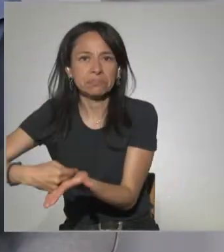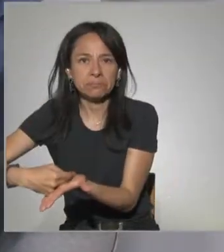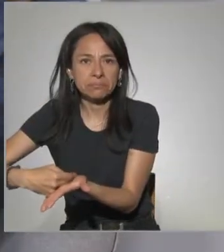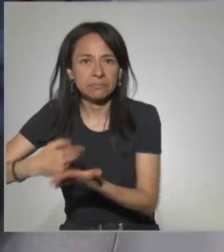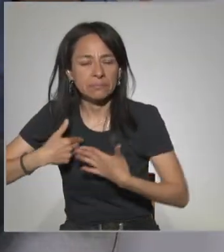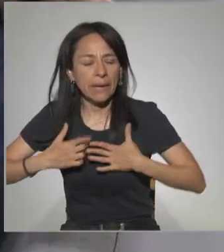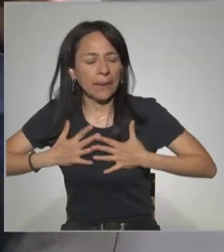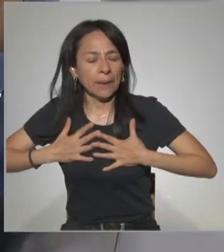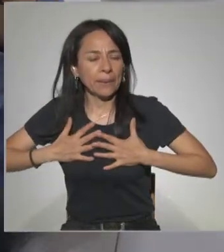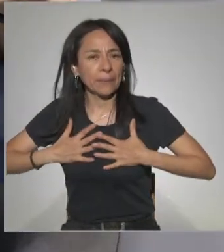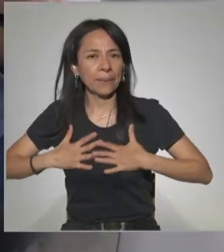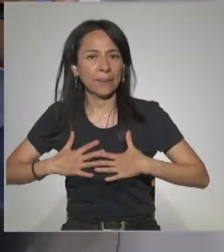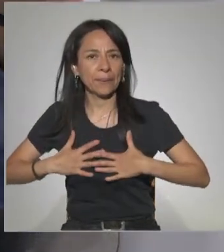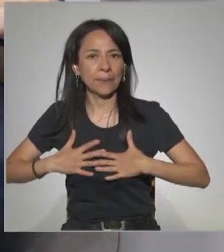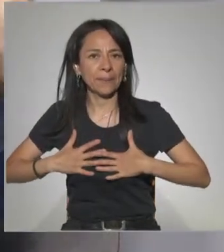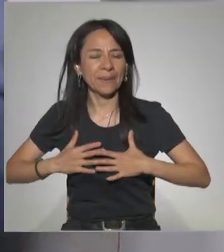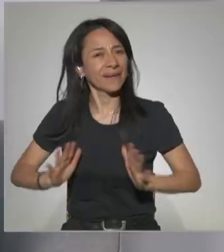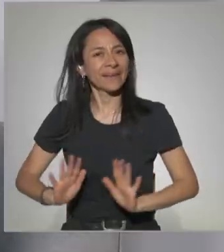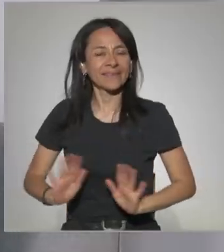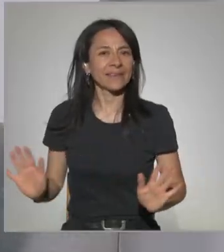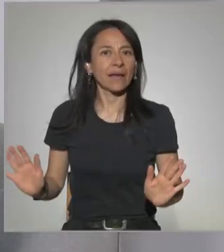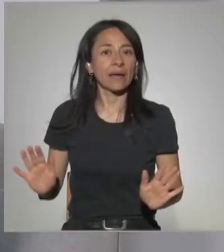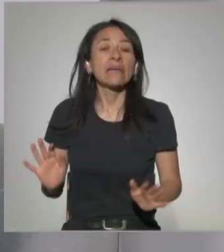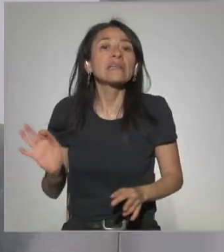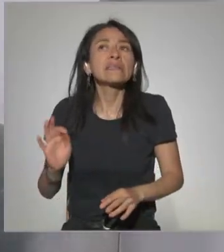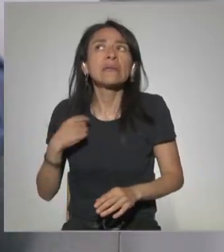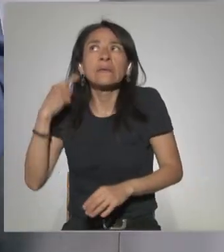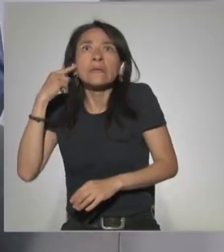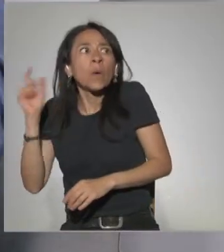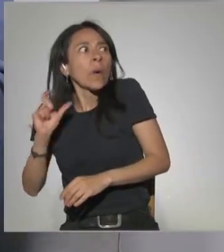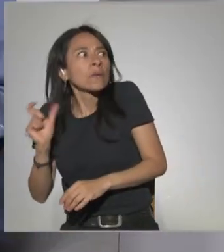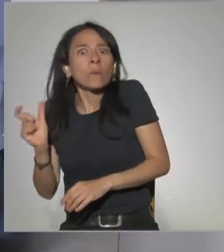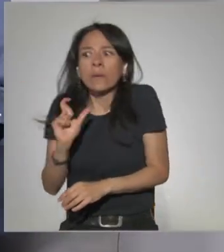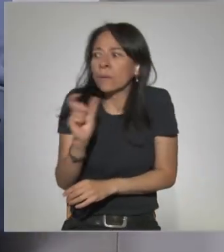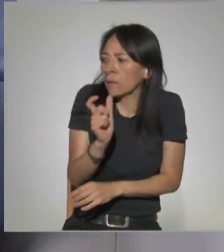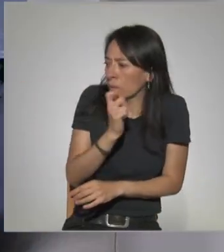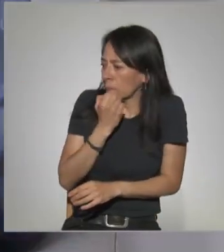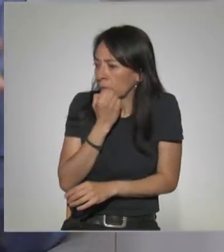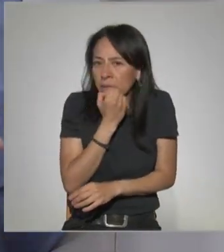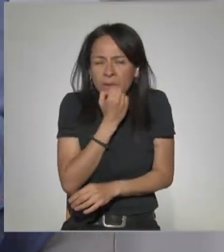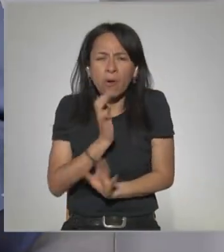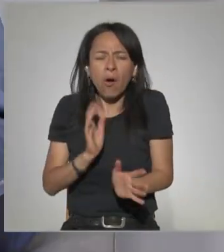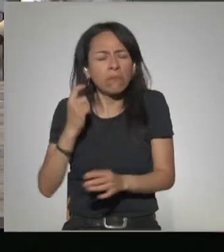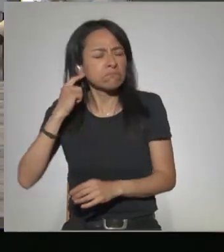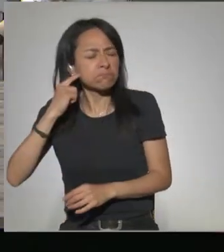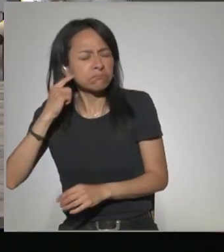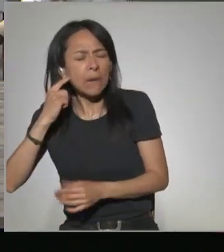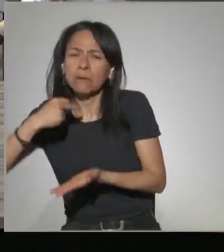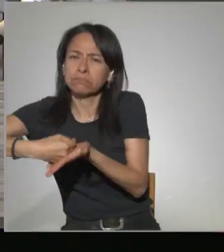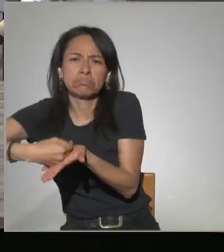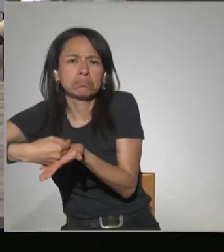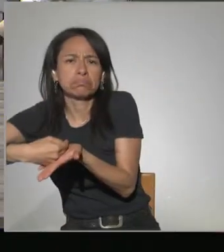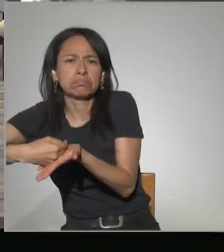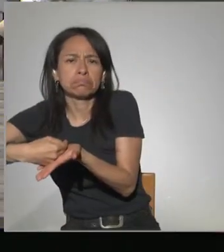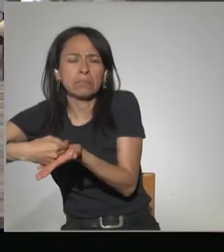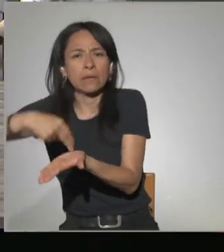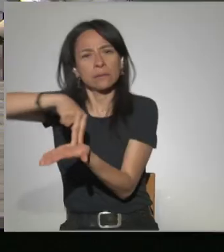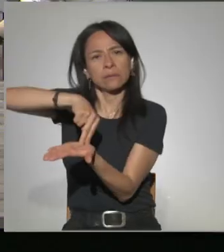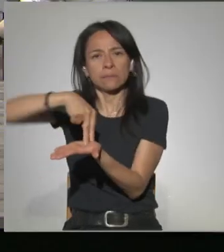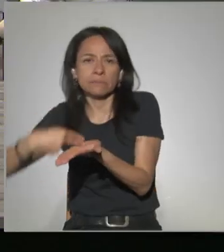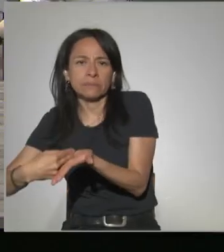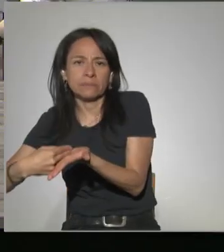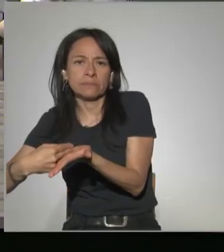si no, ¿cuándo está la alerta? ¿Cuándo está la alerta? Entonces, nuevamente, aún en esos casos de guerra, tú tienes que